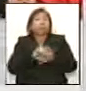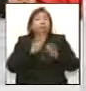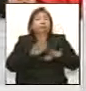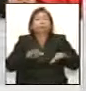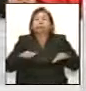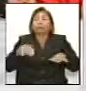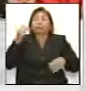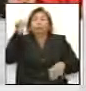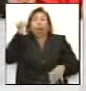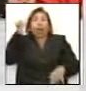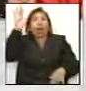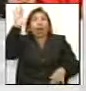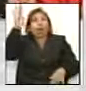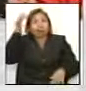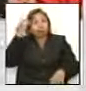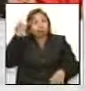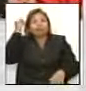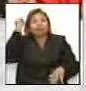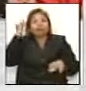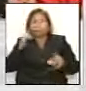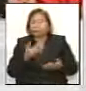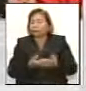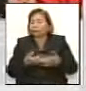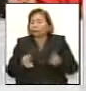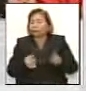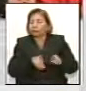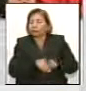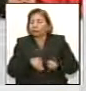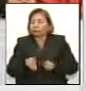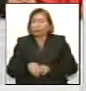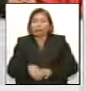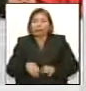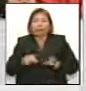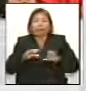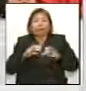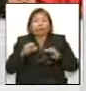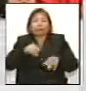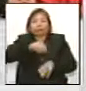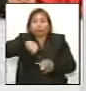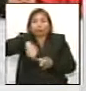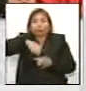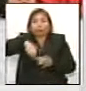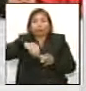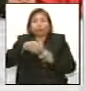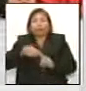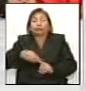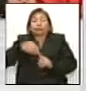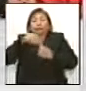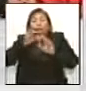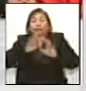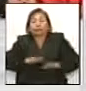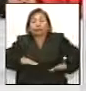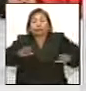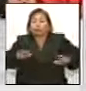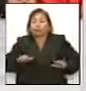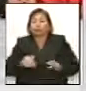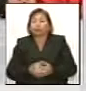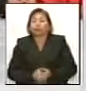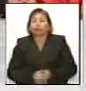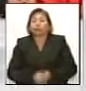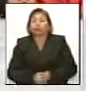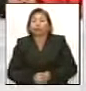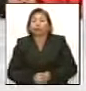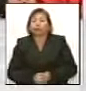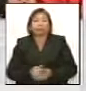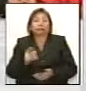pueda imaginarse. Después también tiene un área de cocina especial donde los niños que